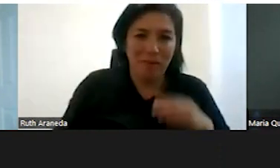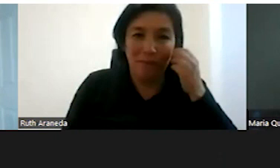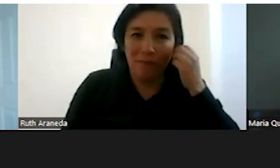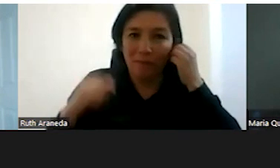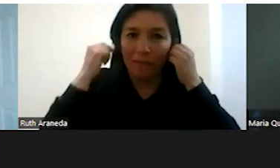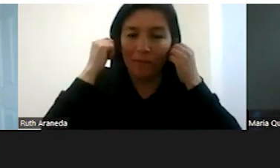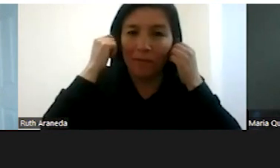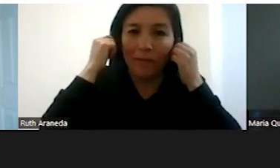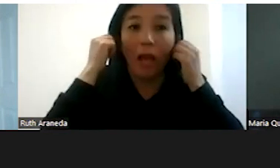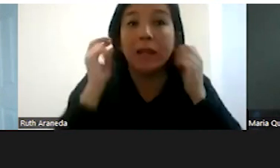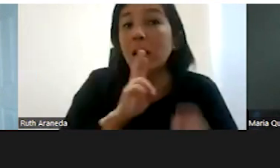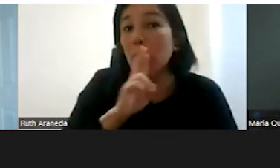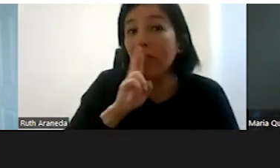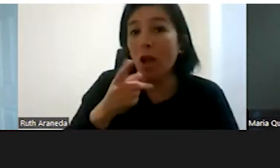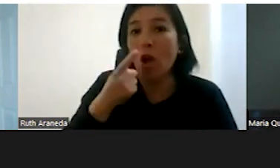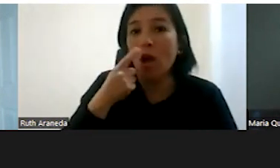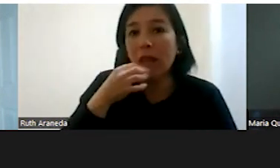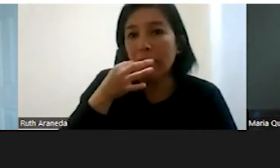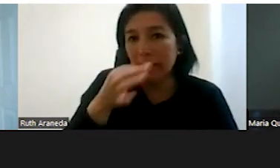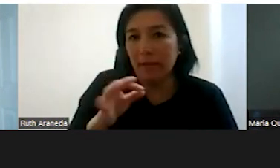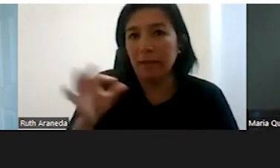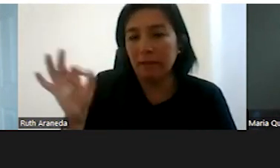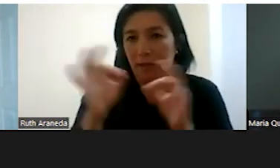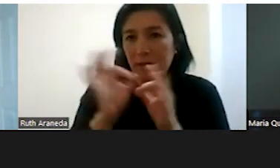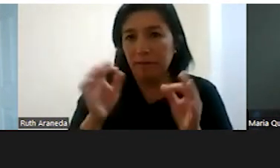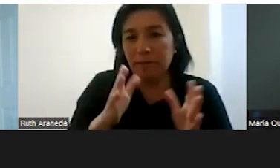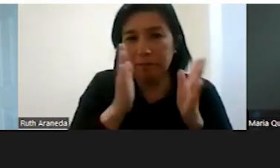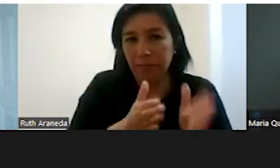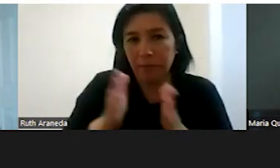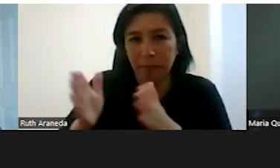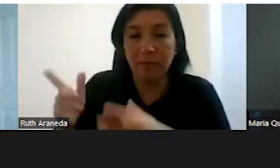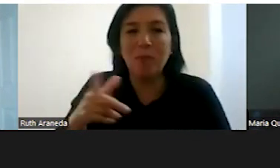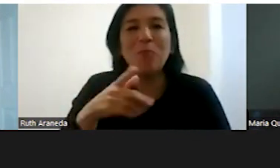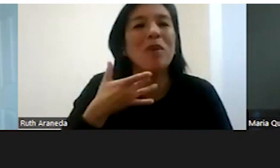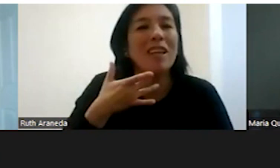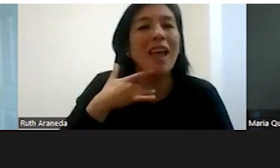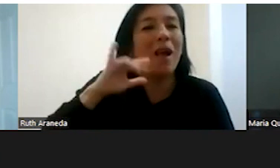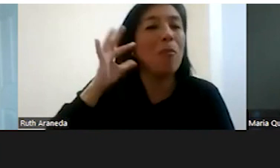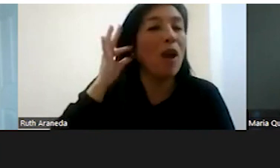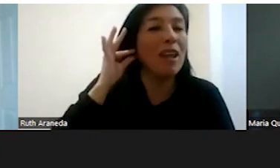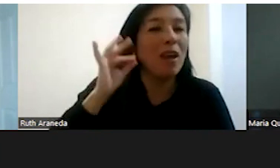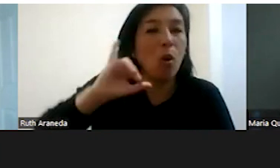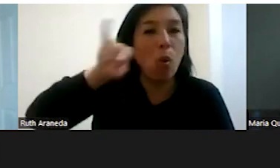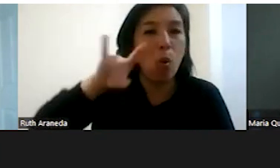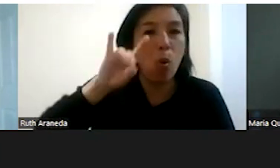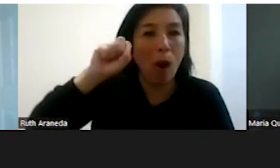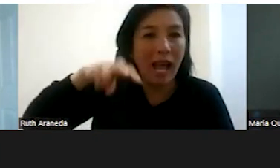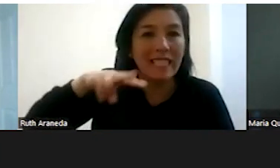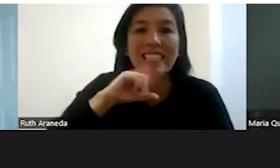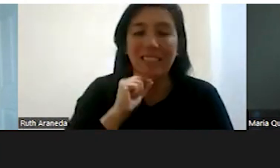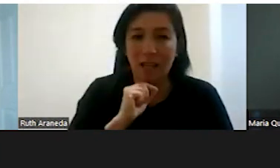No sé, bueno, te puedo responder por partes, porque Juanita ha estado más vinculada en el último tiempo. Yo estuve en Puyay 8, lo que les